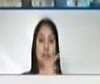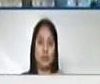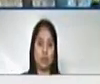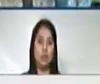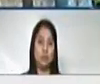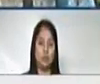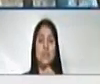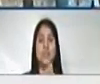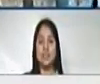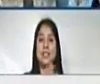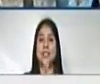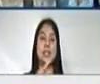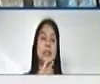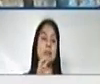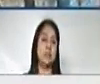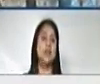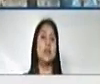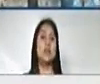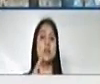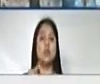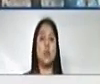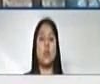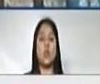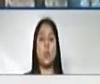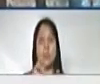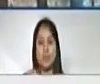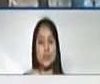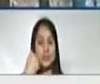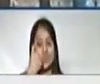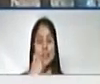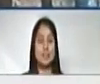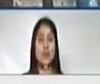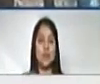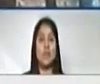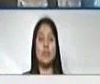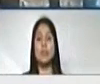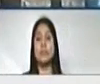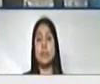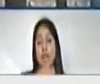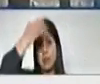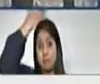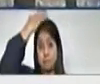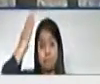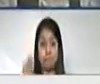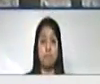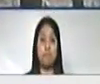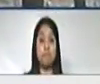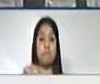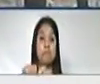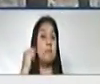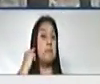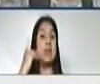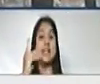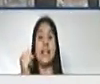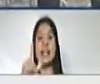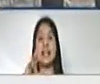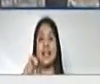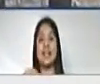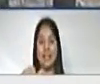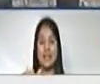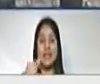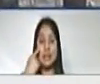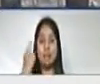ese justamente, y la intención de esto es que en algún momento pues se pueda retomar el ciclo escolar como lo conocíamos, por